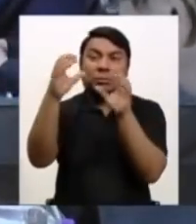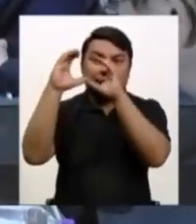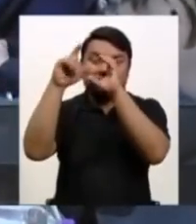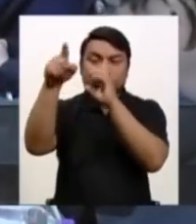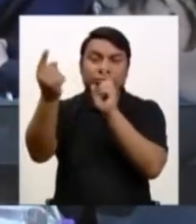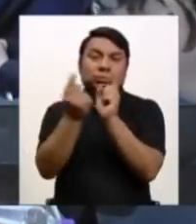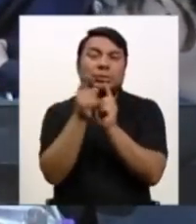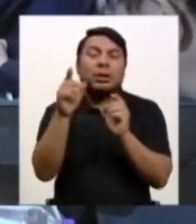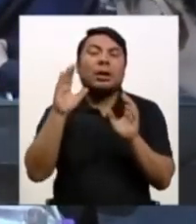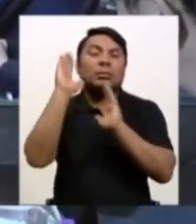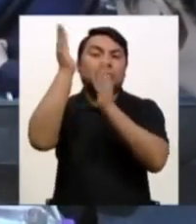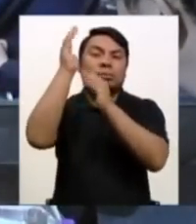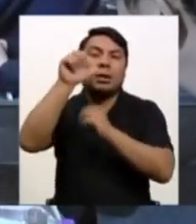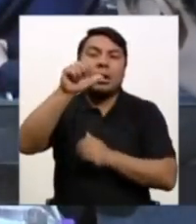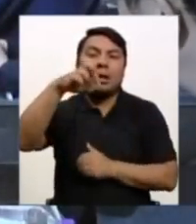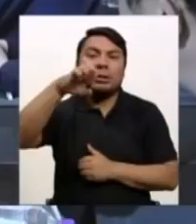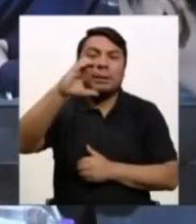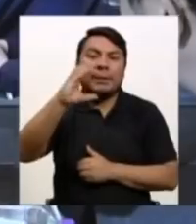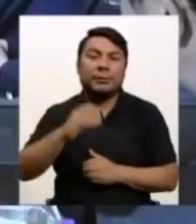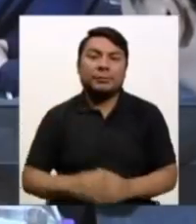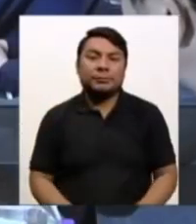APEC.